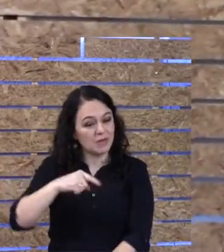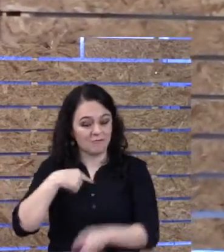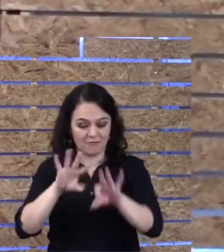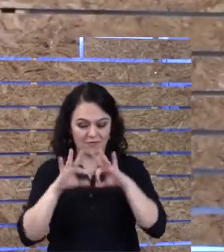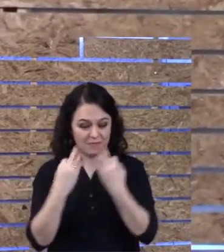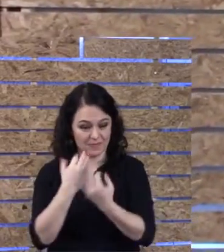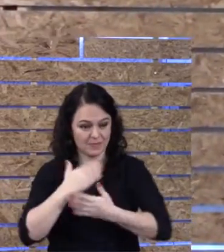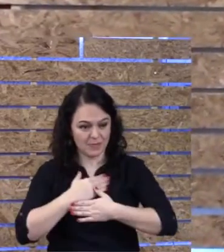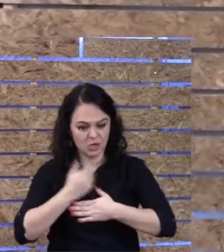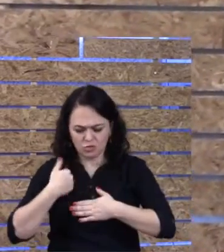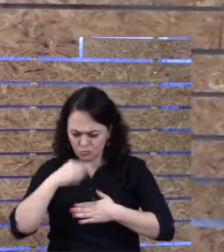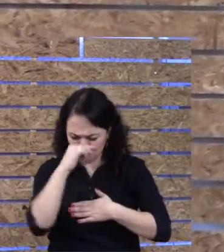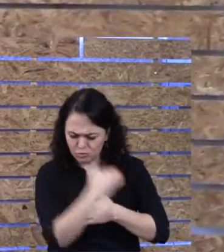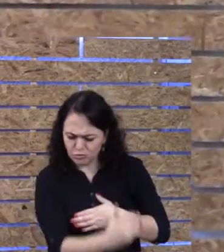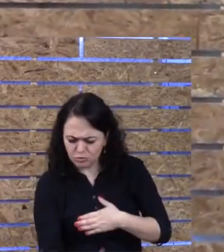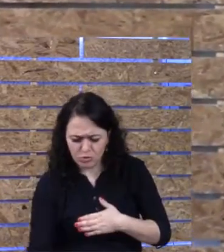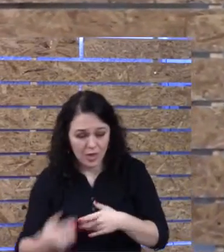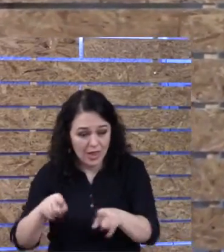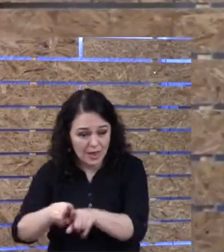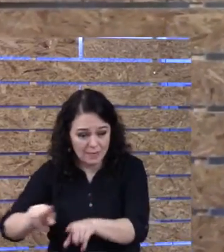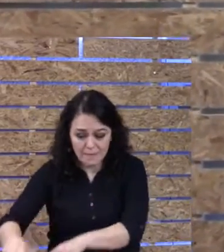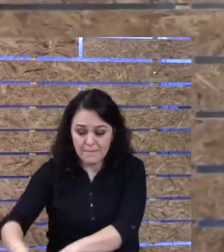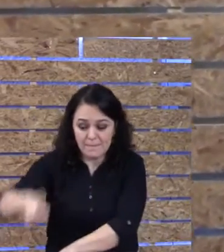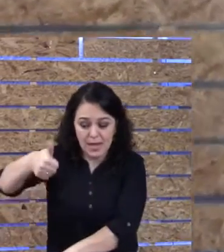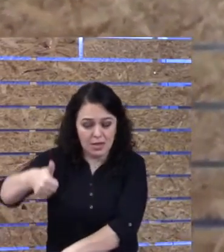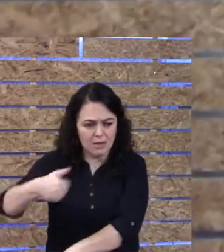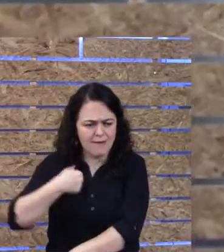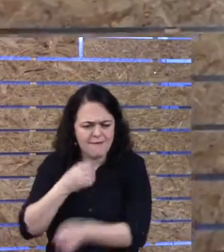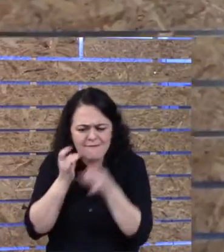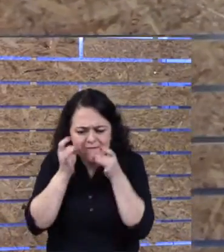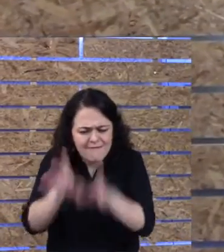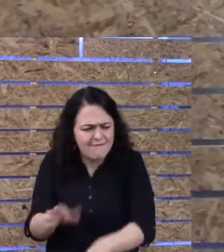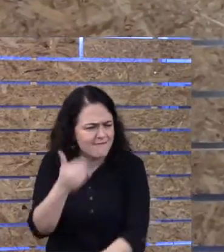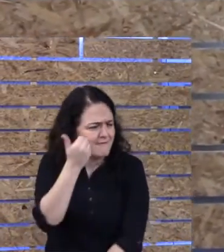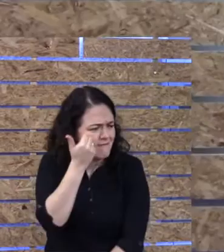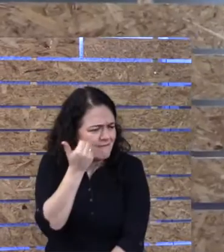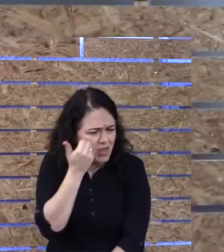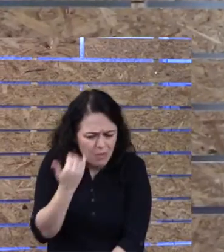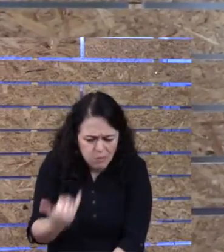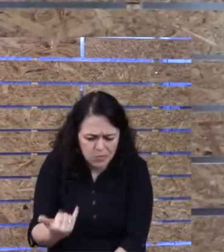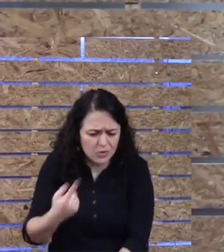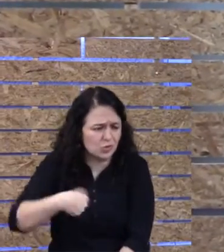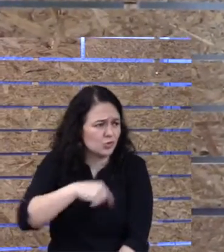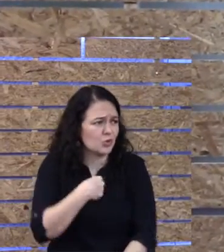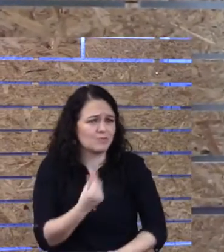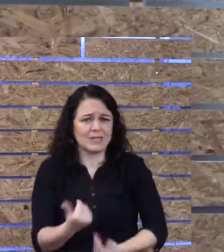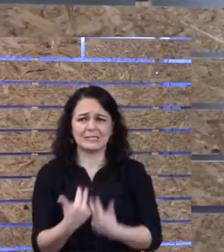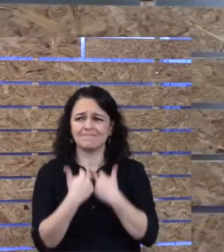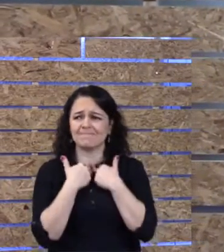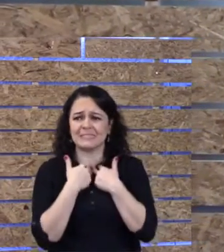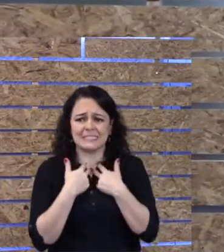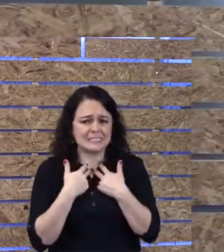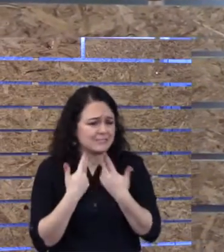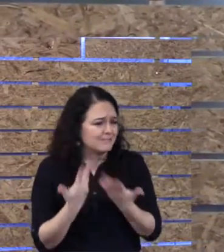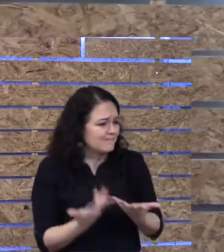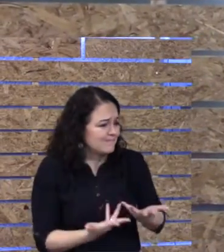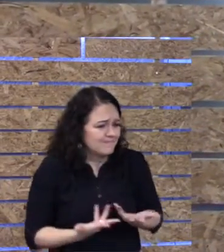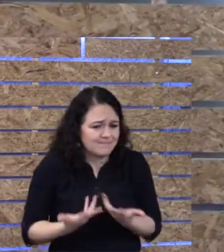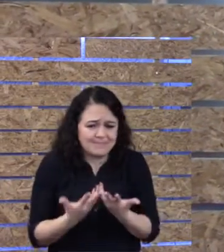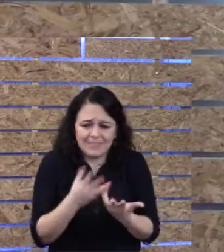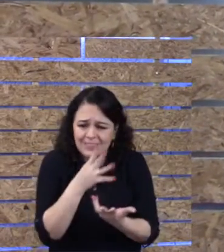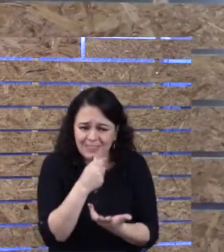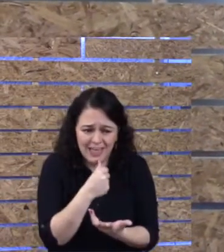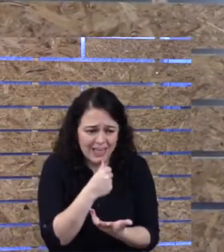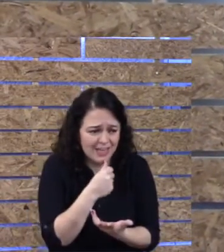mayor estaba gravemente enferma y tan limitados en recursos financieros, después de haber hecho